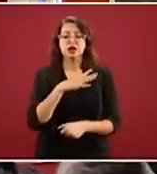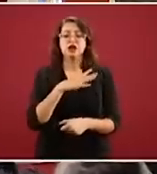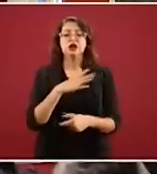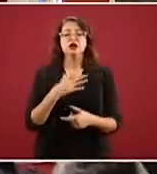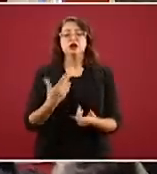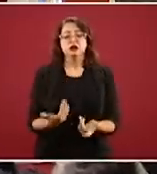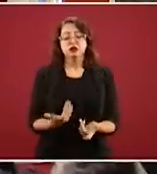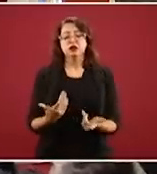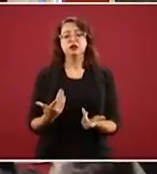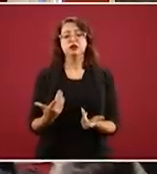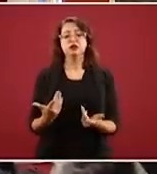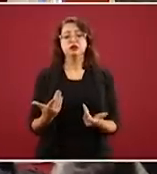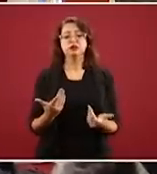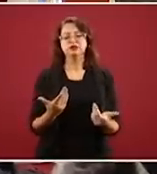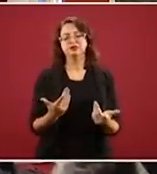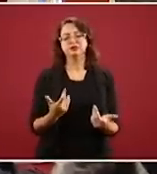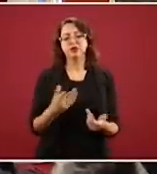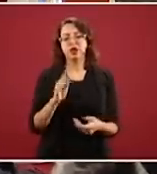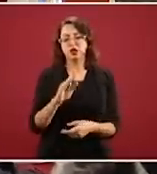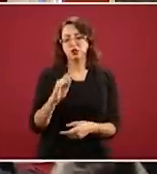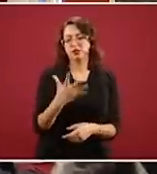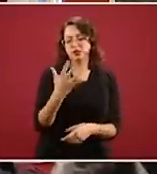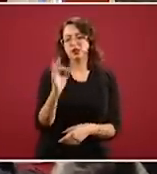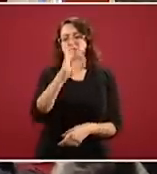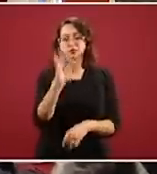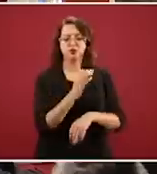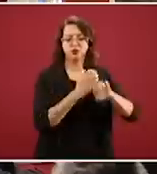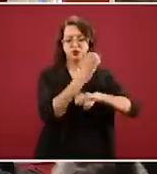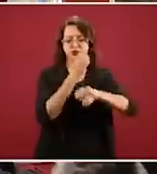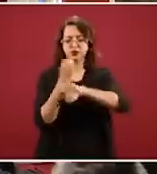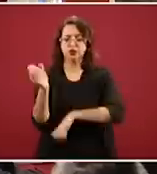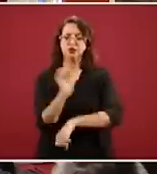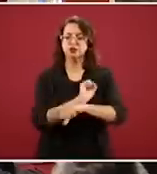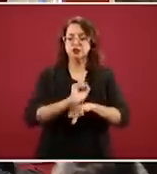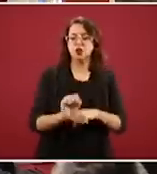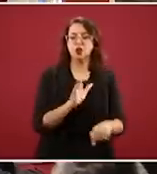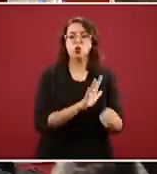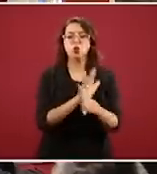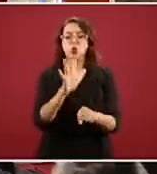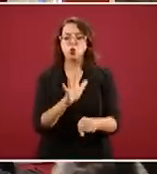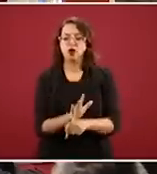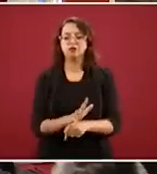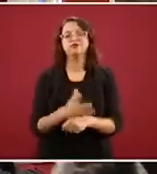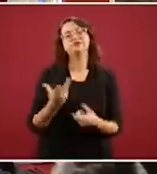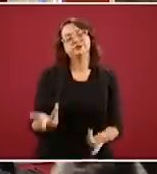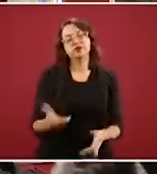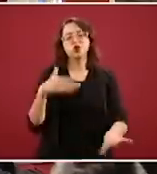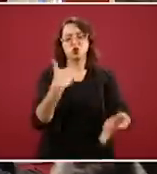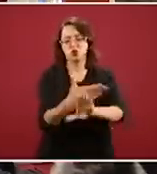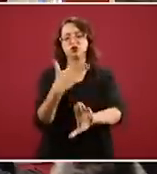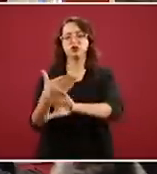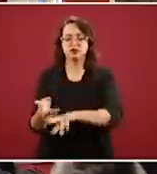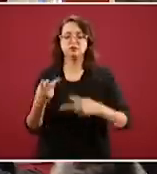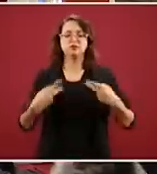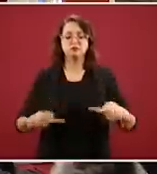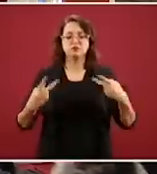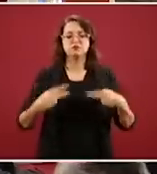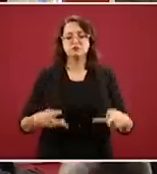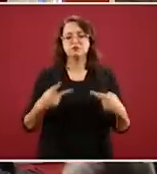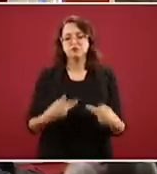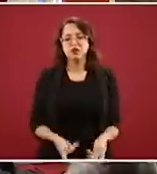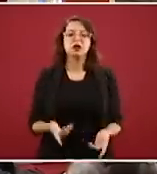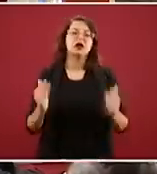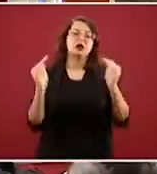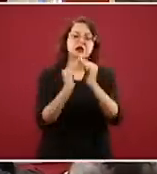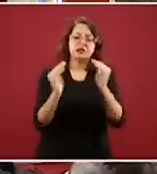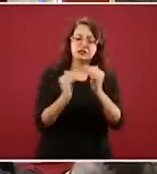estos delitos del fuero común, el 95%, son aquellos que más afectan a la población: asalto a